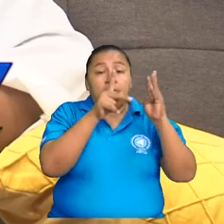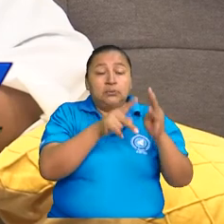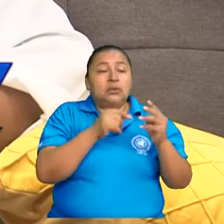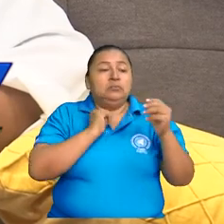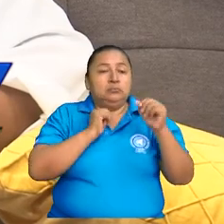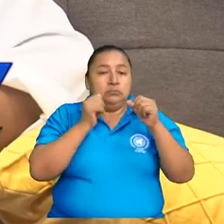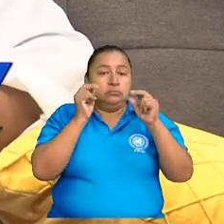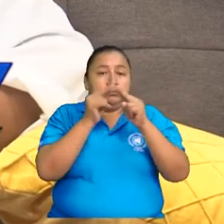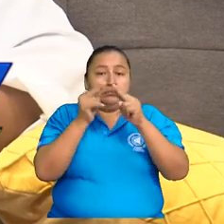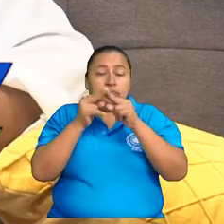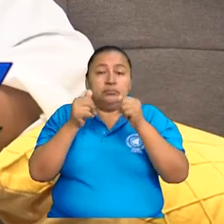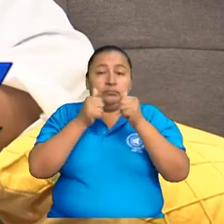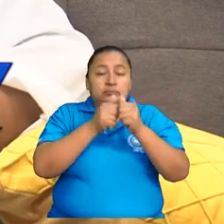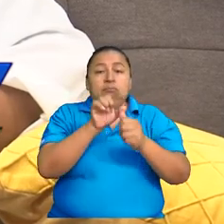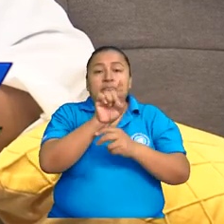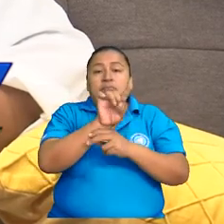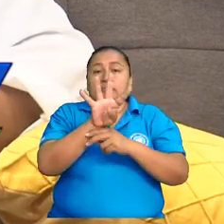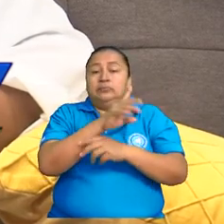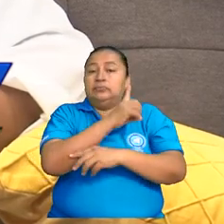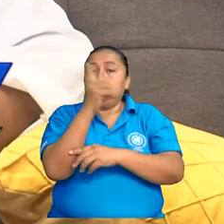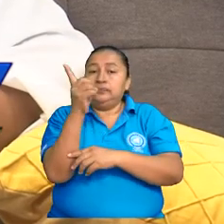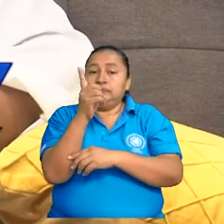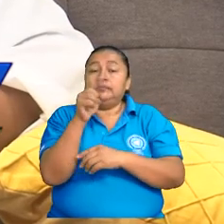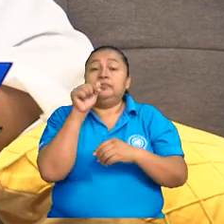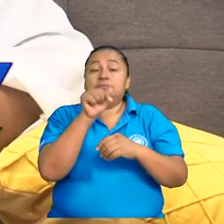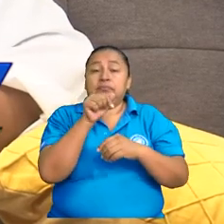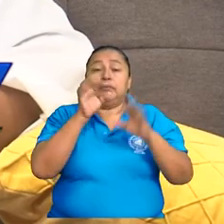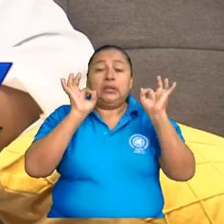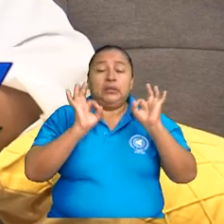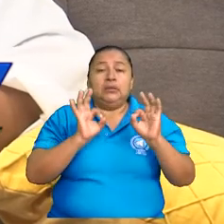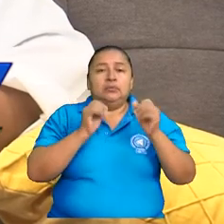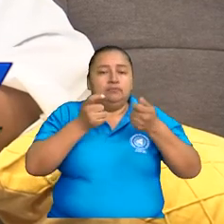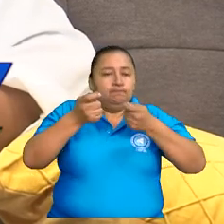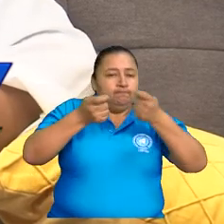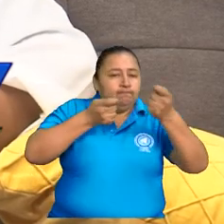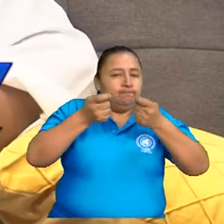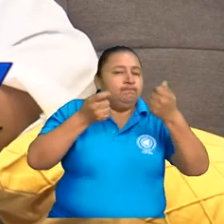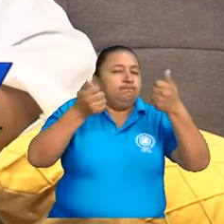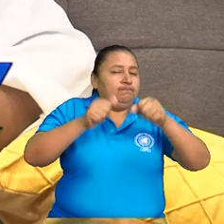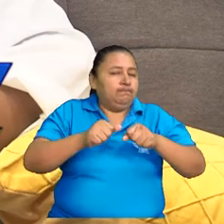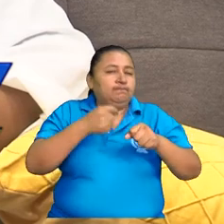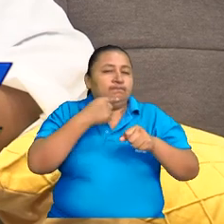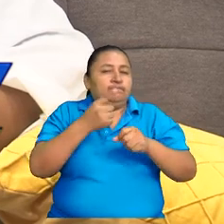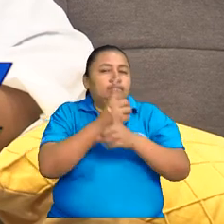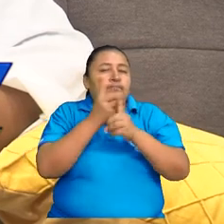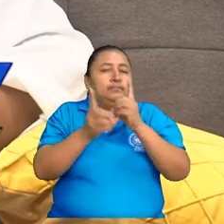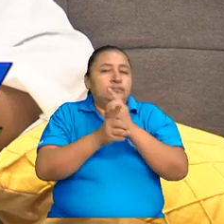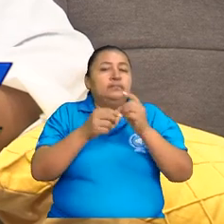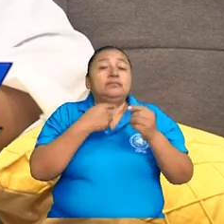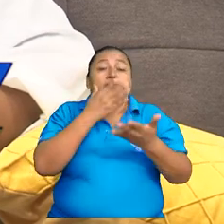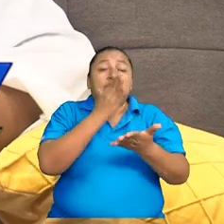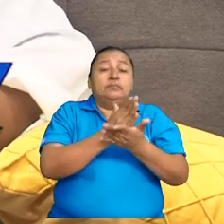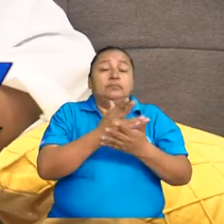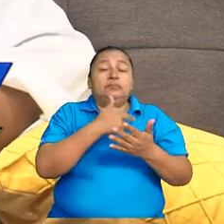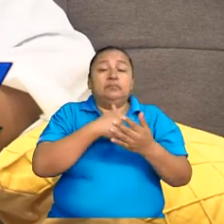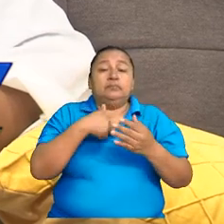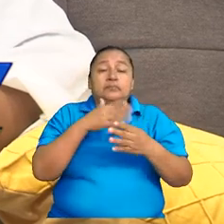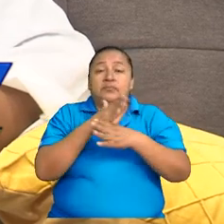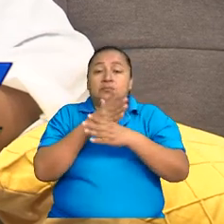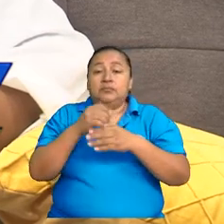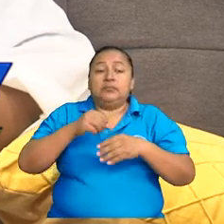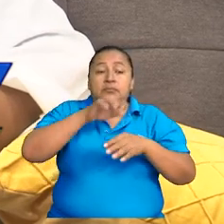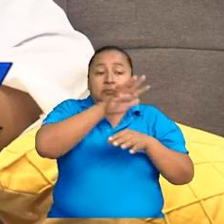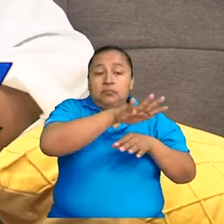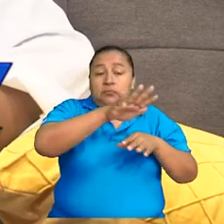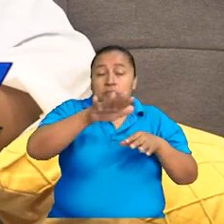manera continua durante 14 días y asegurando el control que corresponde, y que eso establece, ¿no?, el actuar de los diferentes escenarios. Y en